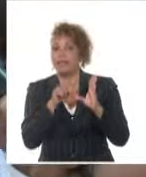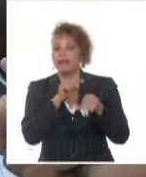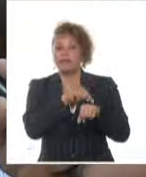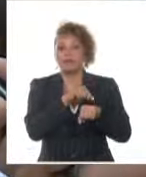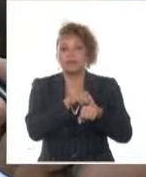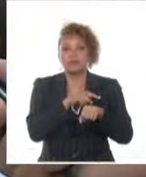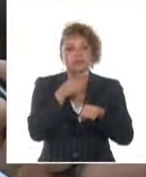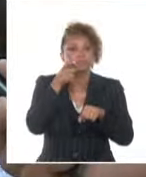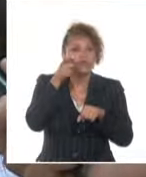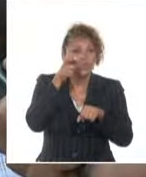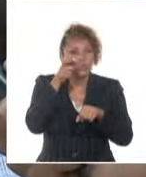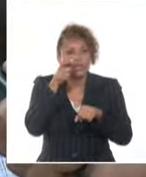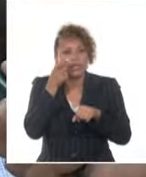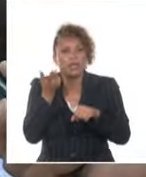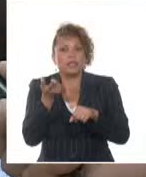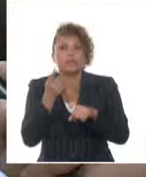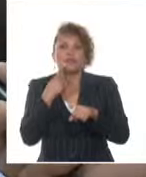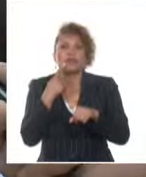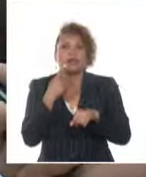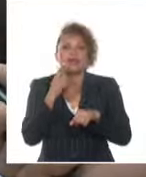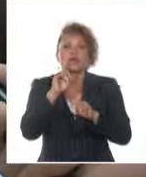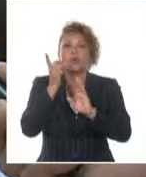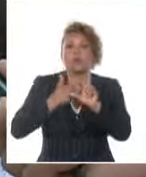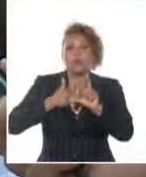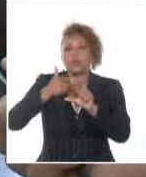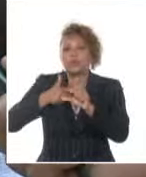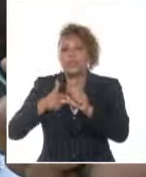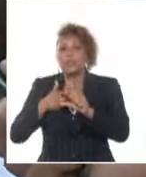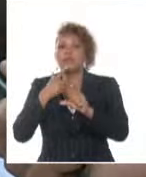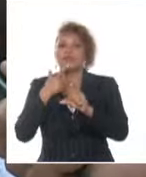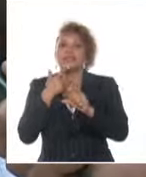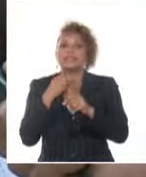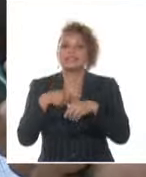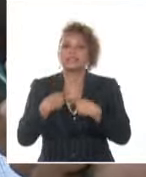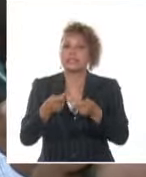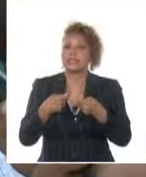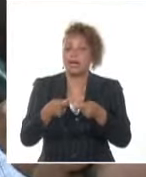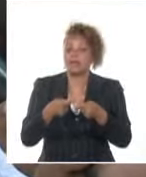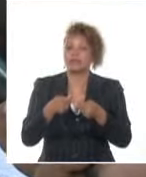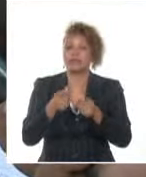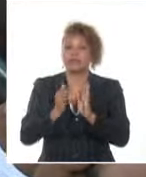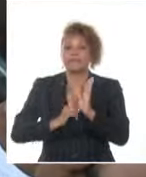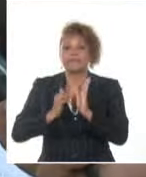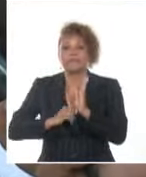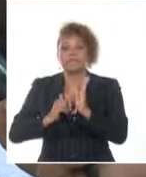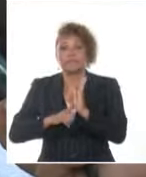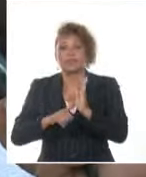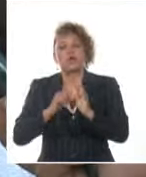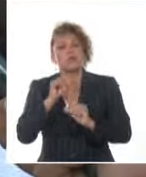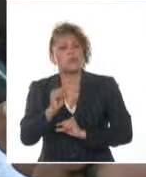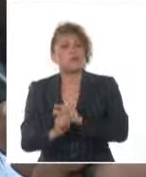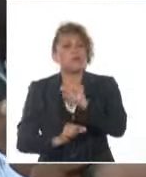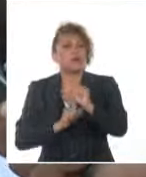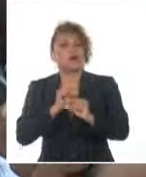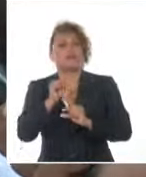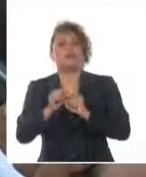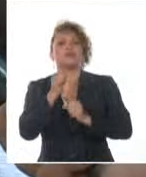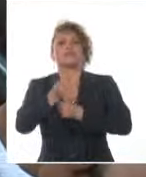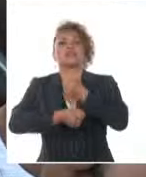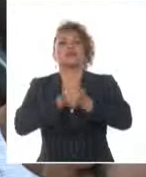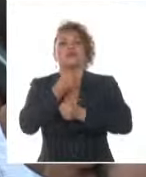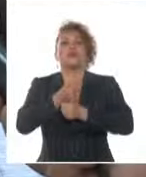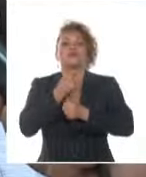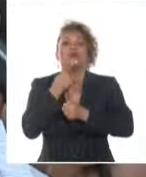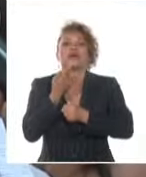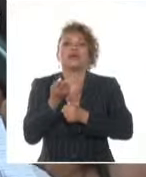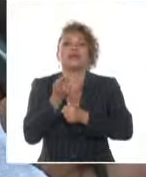vigilando la disponibilidad de combustible que vamos teniendo, o sea, las continuidades de combustible que tenemos en esa generación, se utilizará en función de eso,